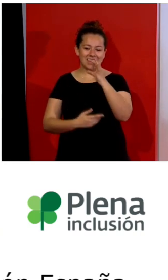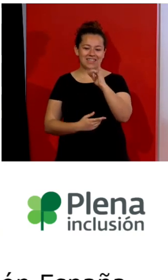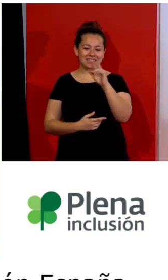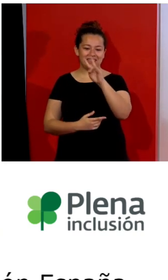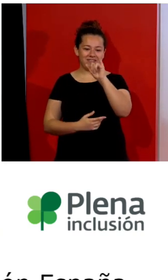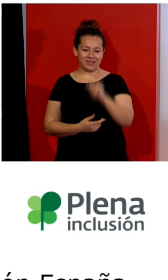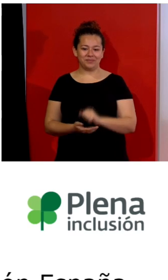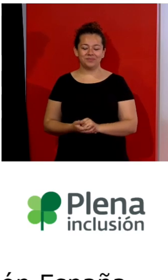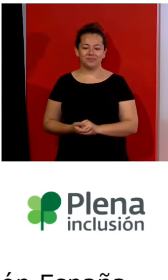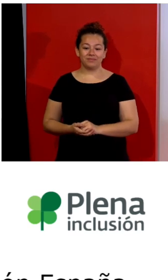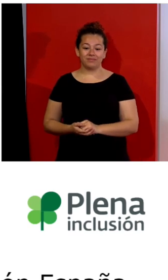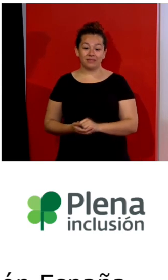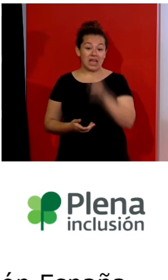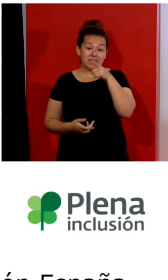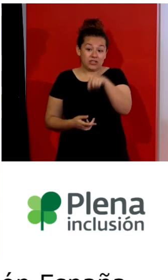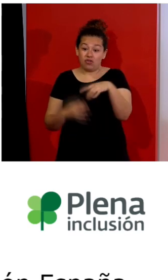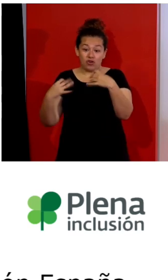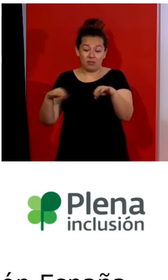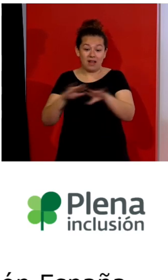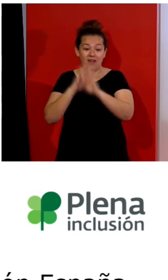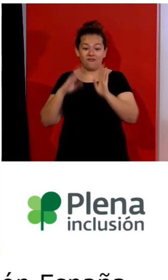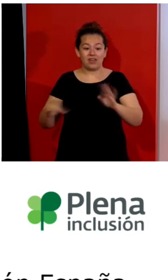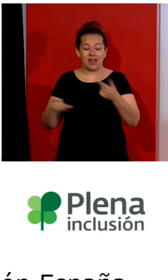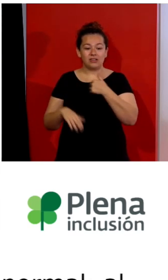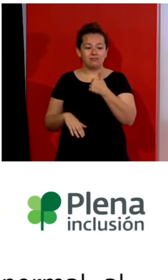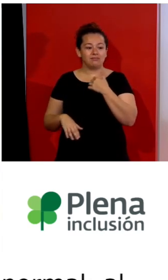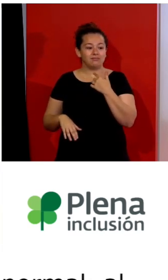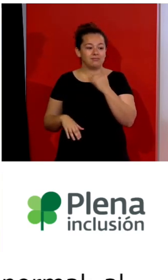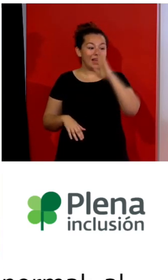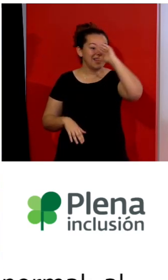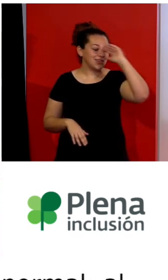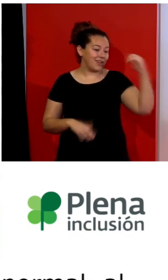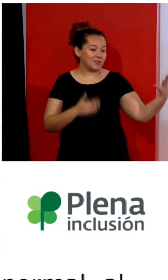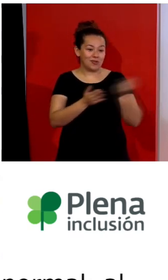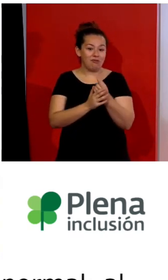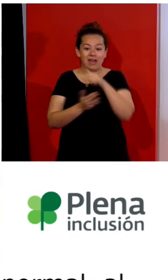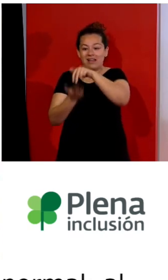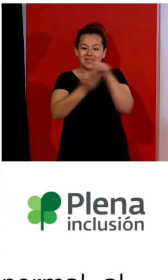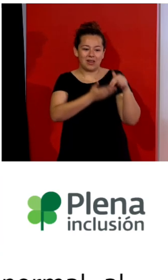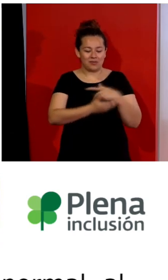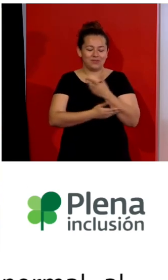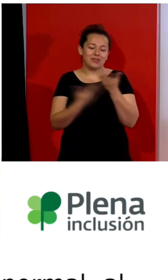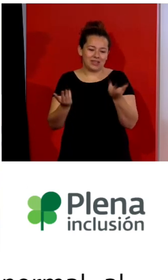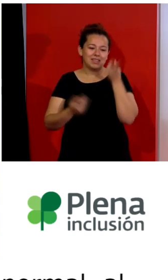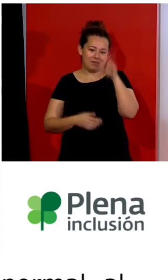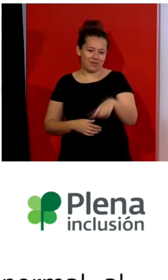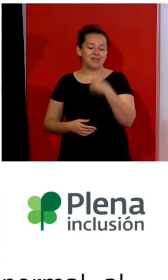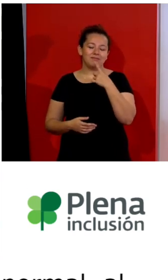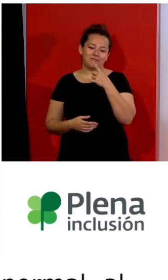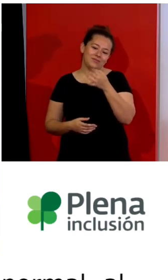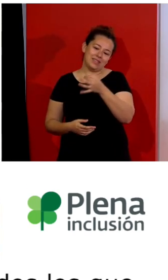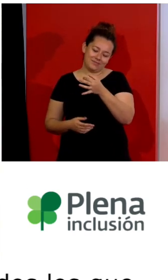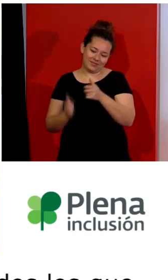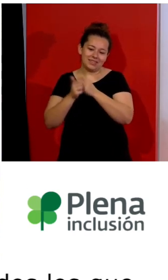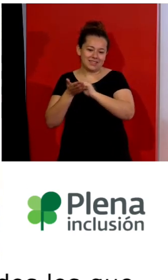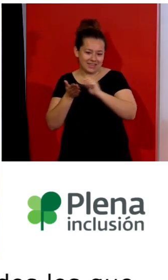Bueno, esto es normal, al final tengo que también volver a saludar a todos los que estamos, con lo cual pues empiezo por nuestra secretaria de Estado,